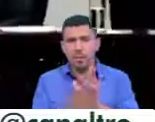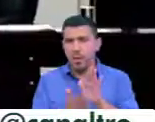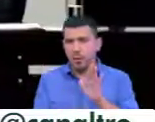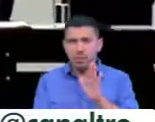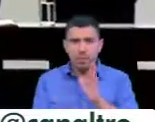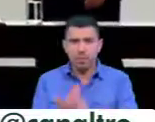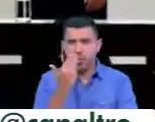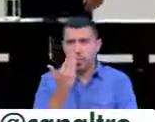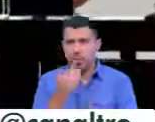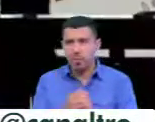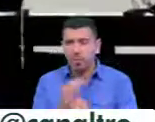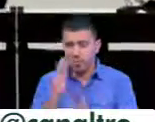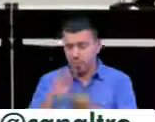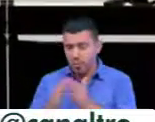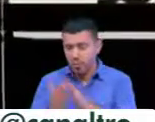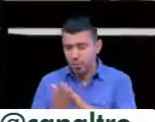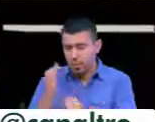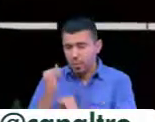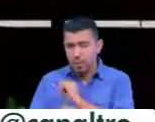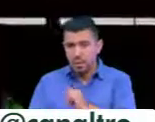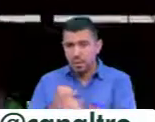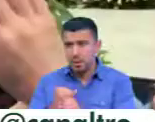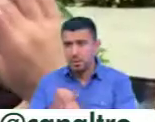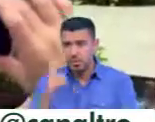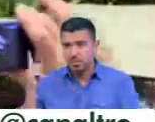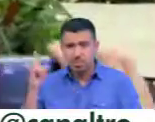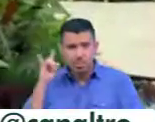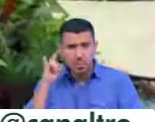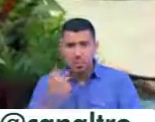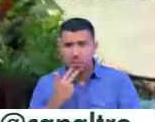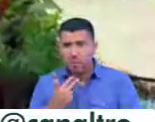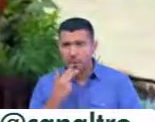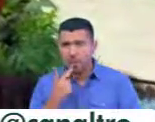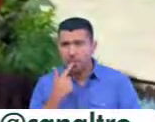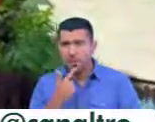comunidad internacional a través de voceros manifestó su respaldo al gobierno